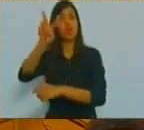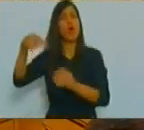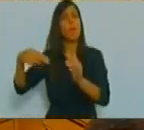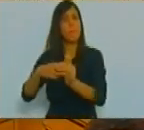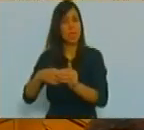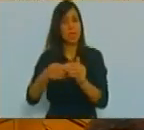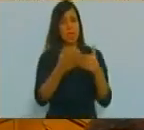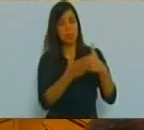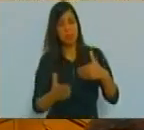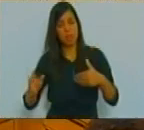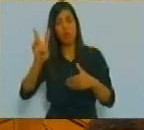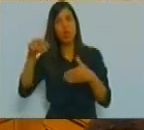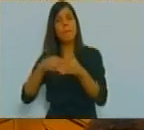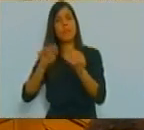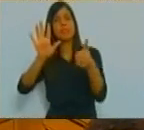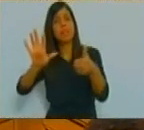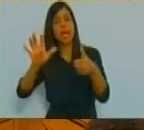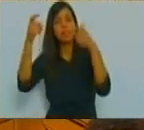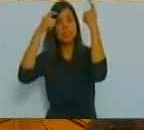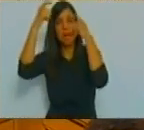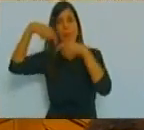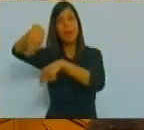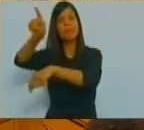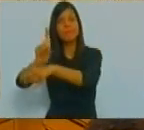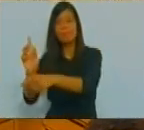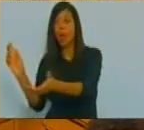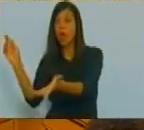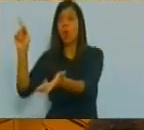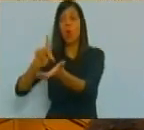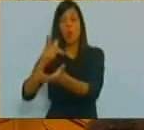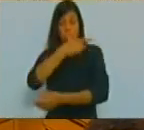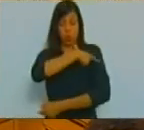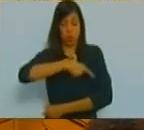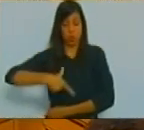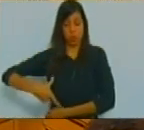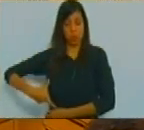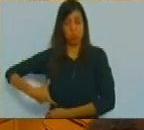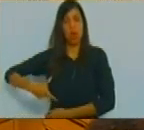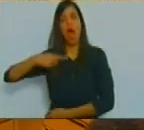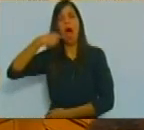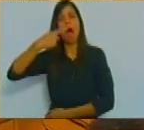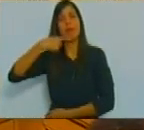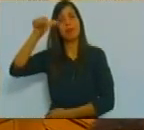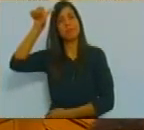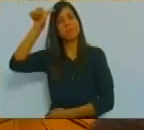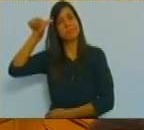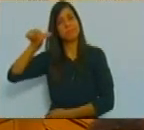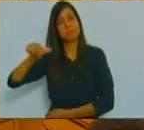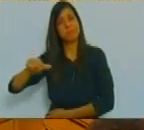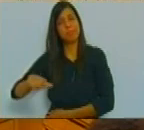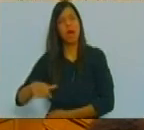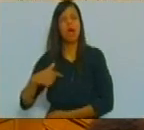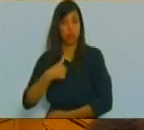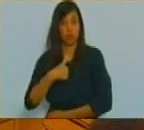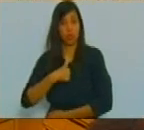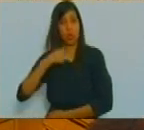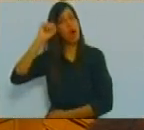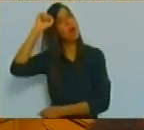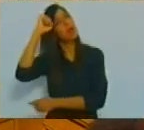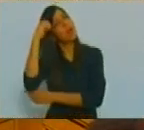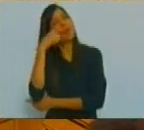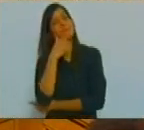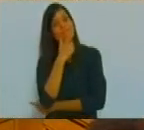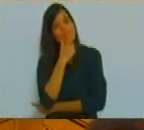2000 el 2006 el presidente chávez y lo recuerdo porque el ministro nos